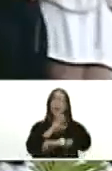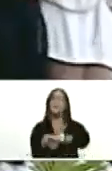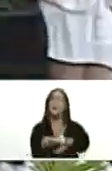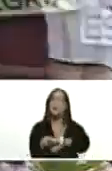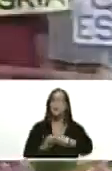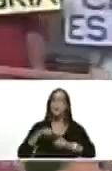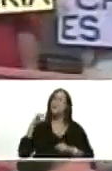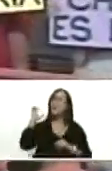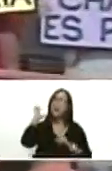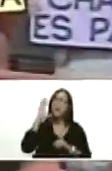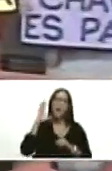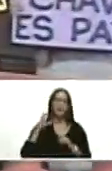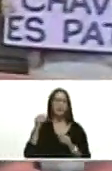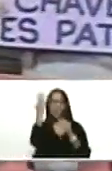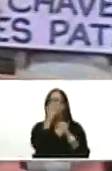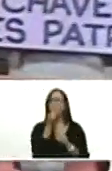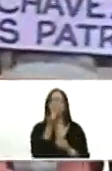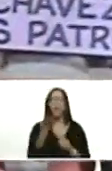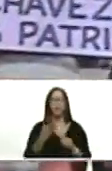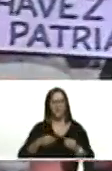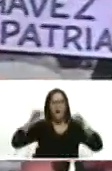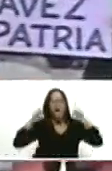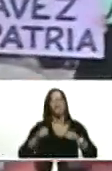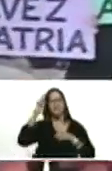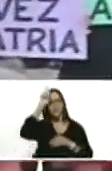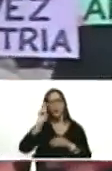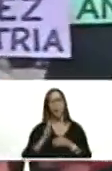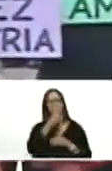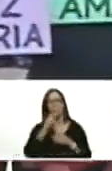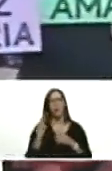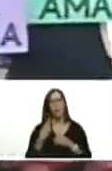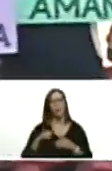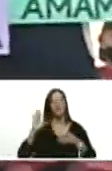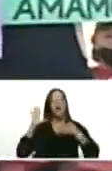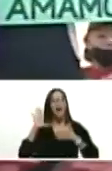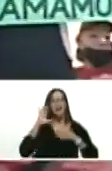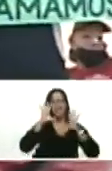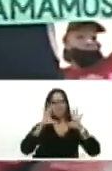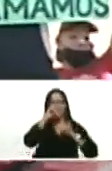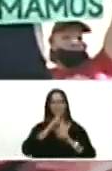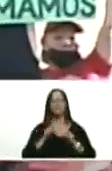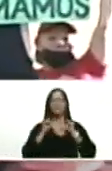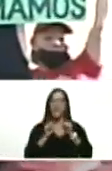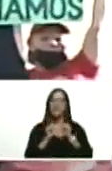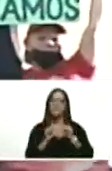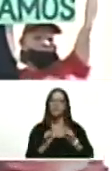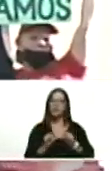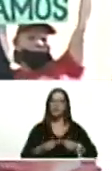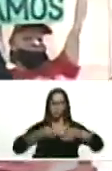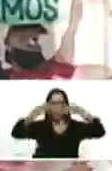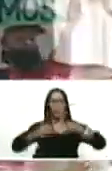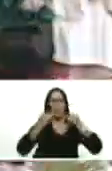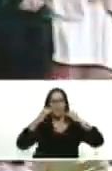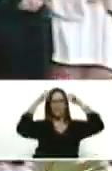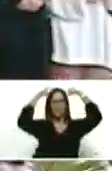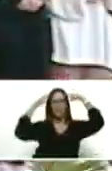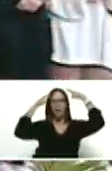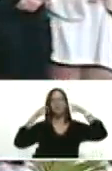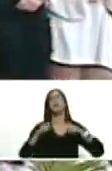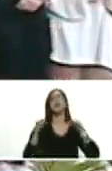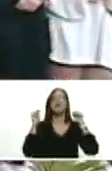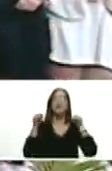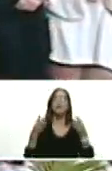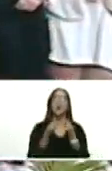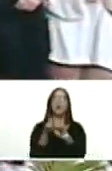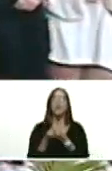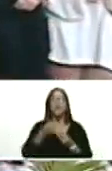una patria esplendorosa. Así lo juramos a 10 años y así va a ser, comandante Hugo Chávez. Y con él